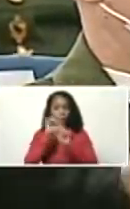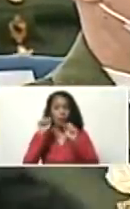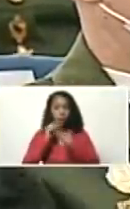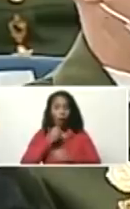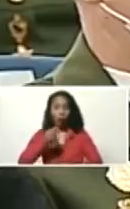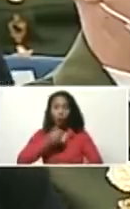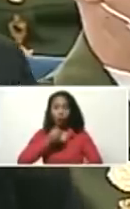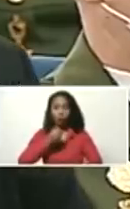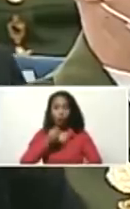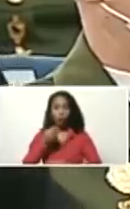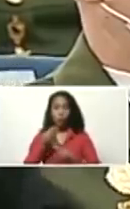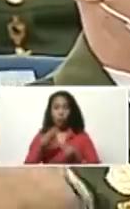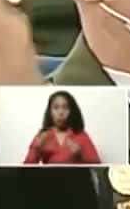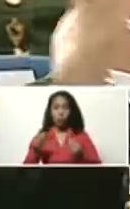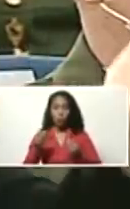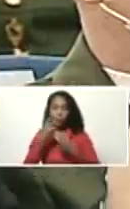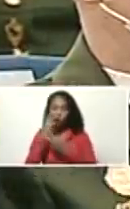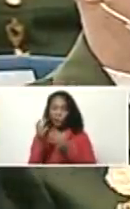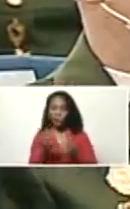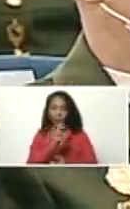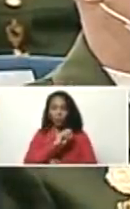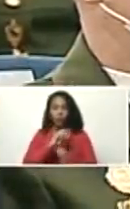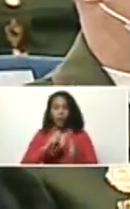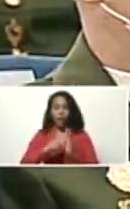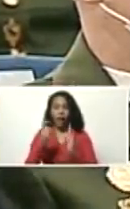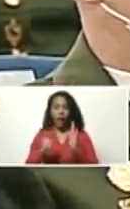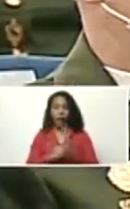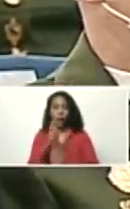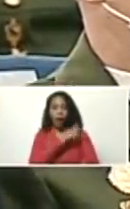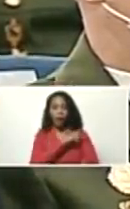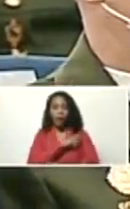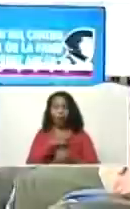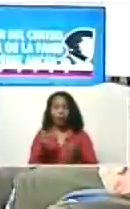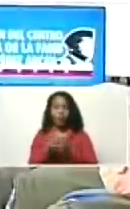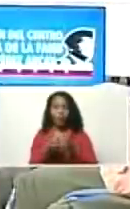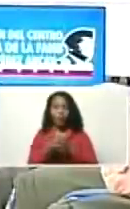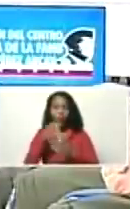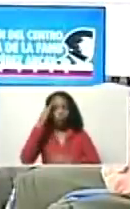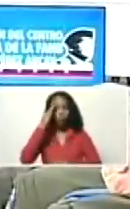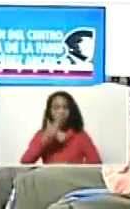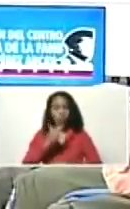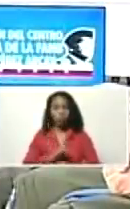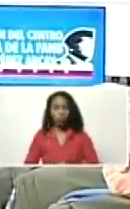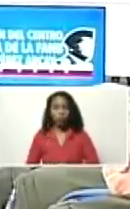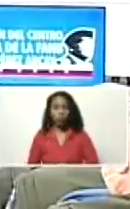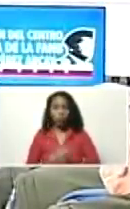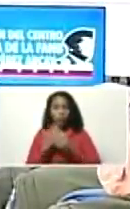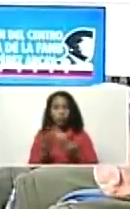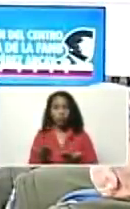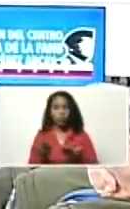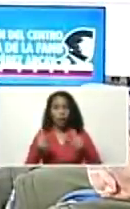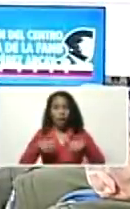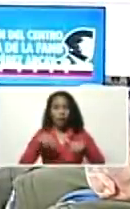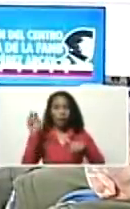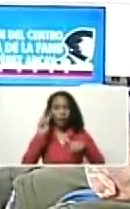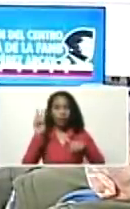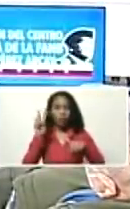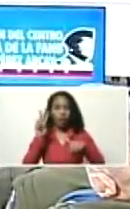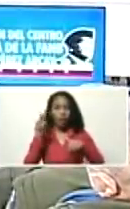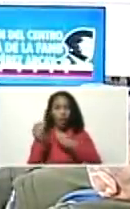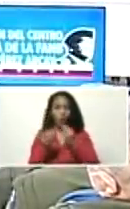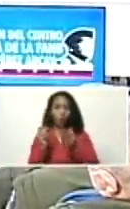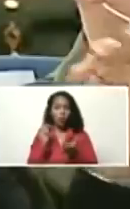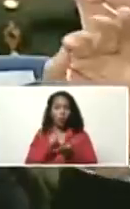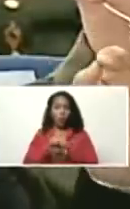que gentilmente nos invitó el general en jefe ante cuerpo de oficiales, que aquí en Venezuela, así como